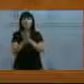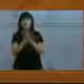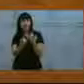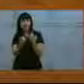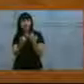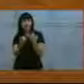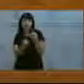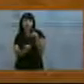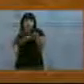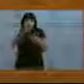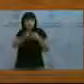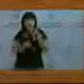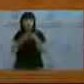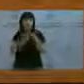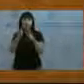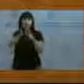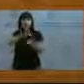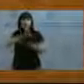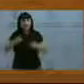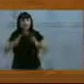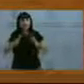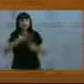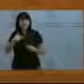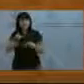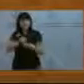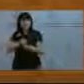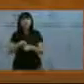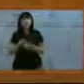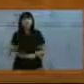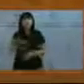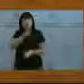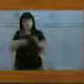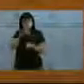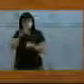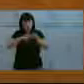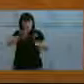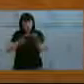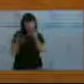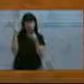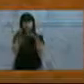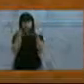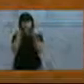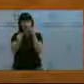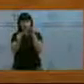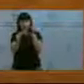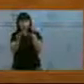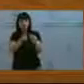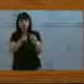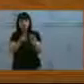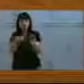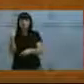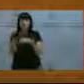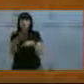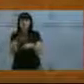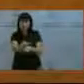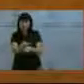para ser habitados. Los problemas derivados del despoblamiento de las zonas rurales tienen consecuencias de toda índole